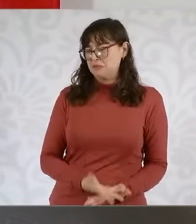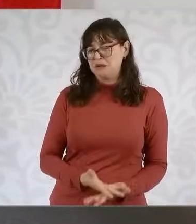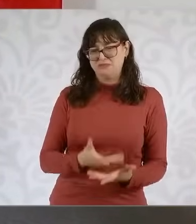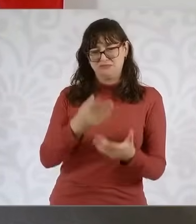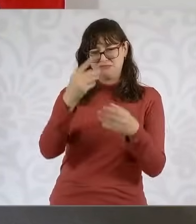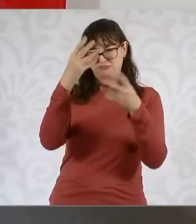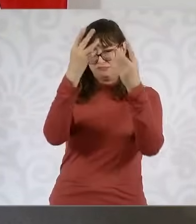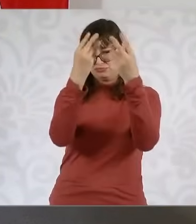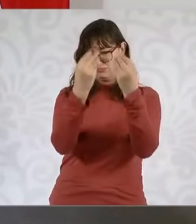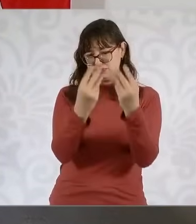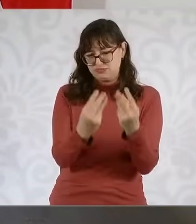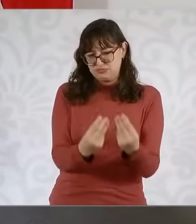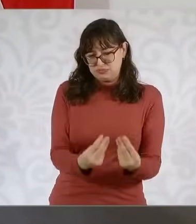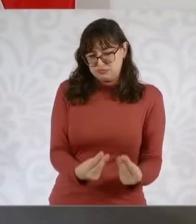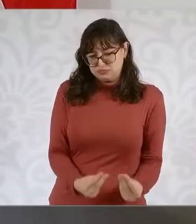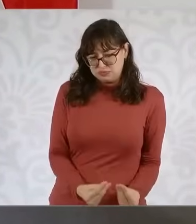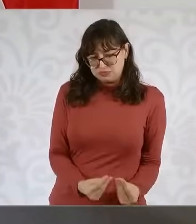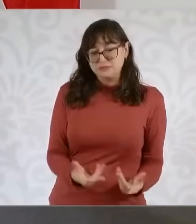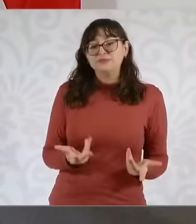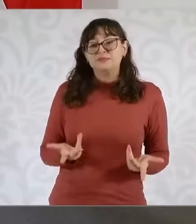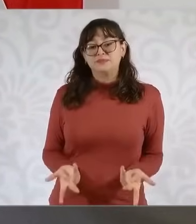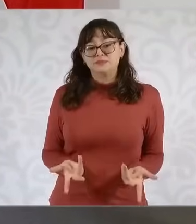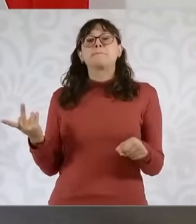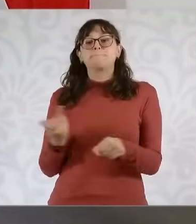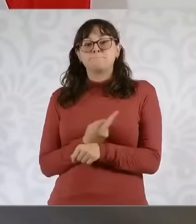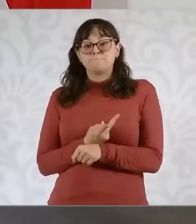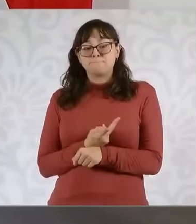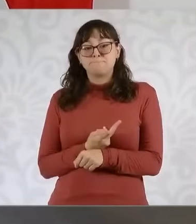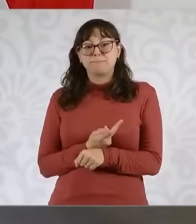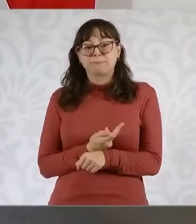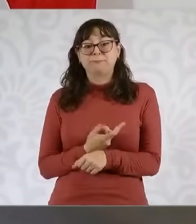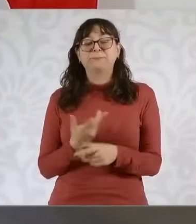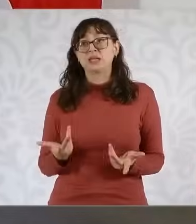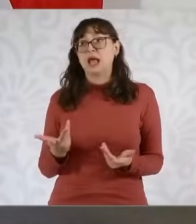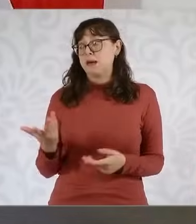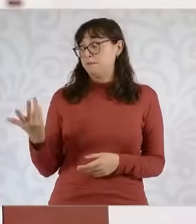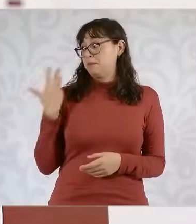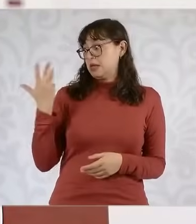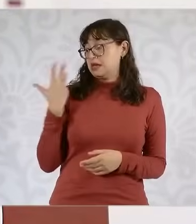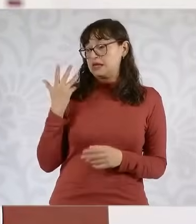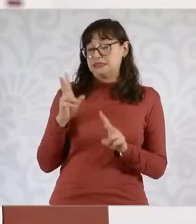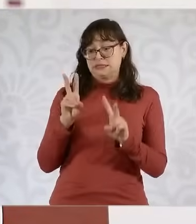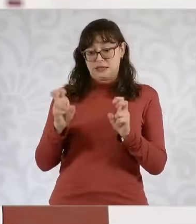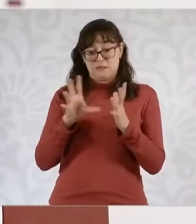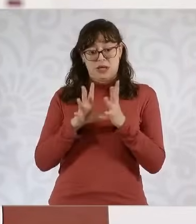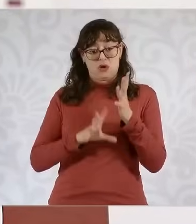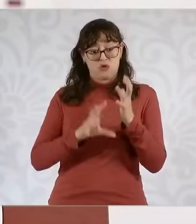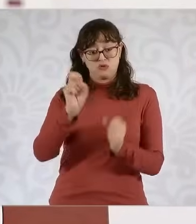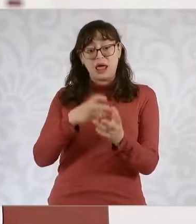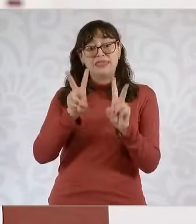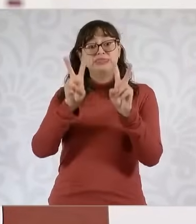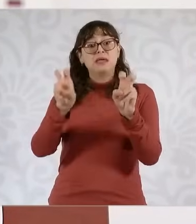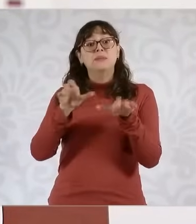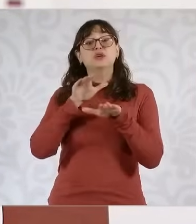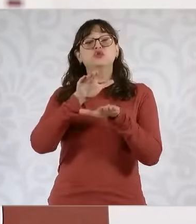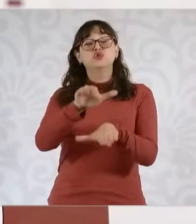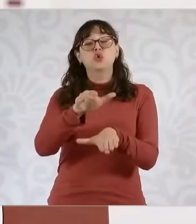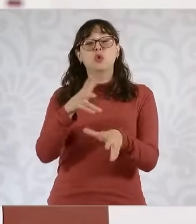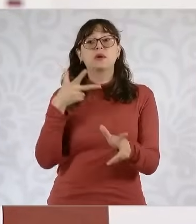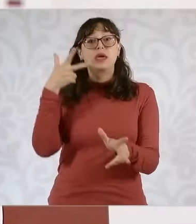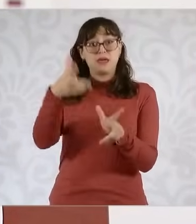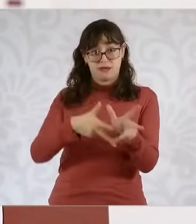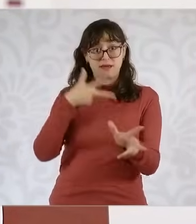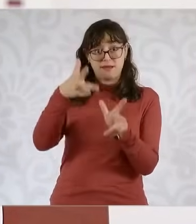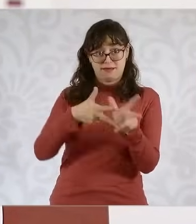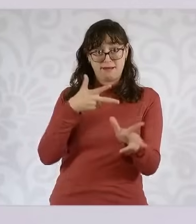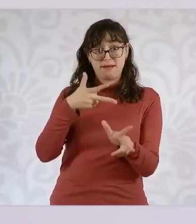de votos en las legislaturas locales la reforma relacionada con ferrocarriles, y la otra que